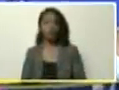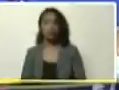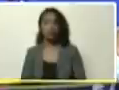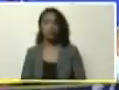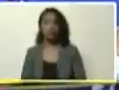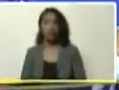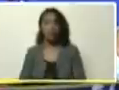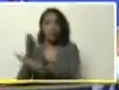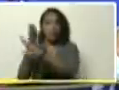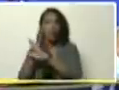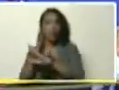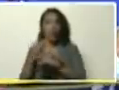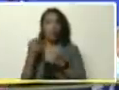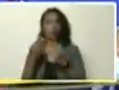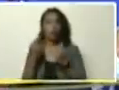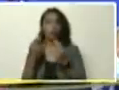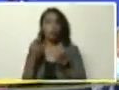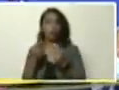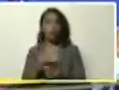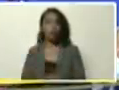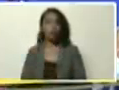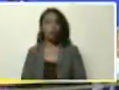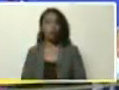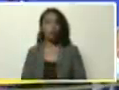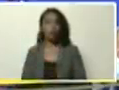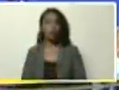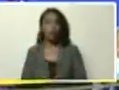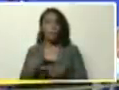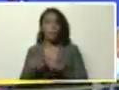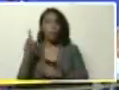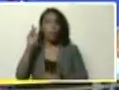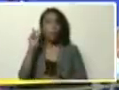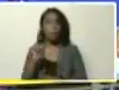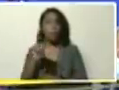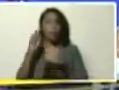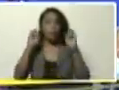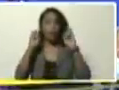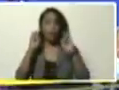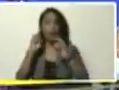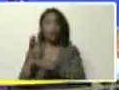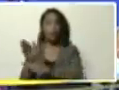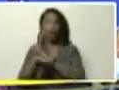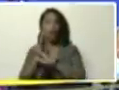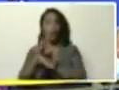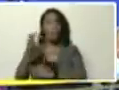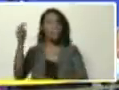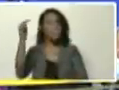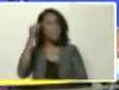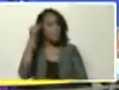del bloqueo económico, pero también producto del bloqueo mental